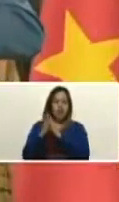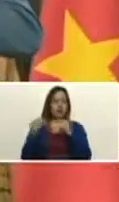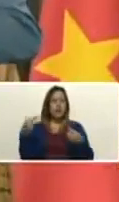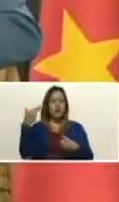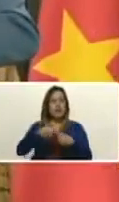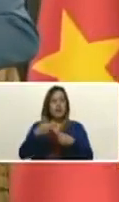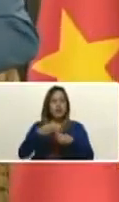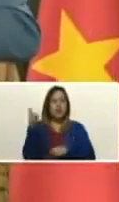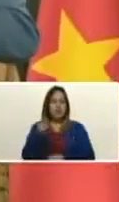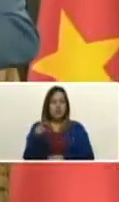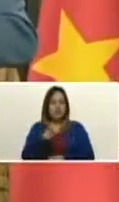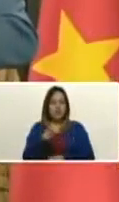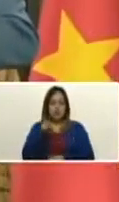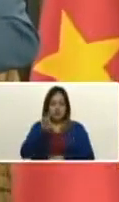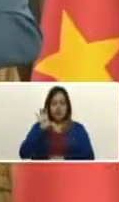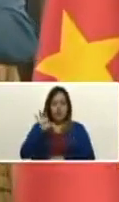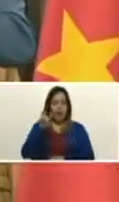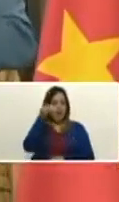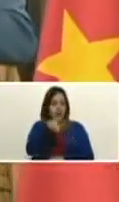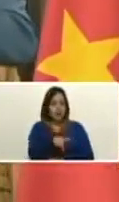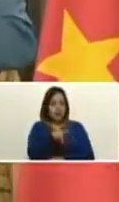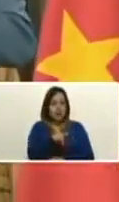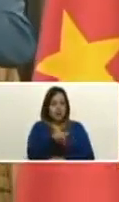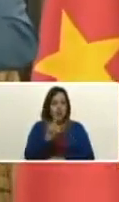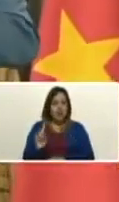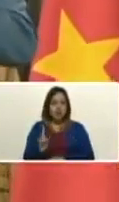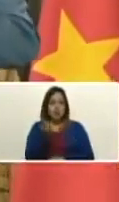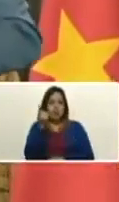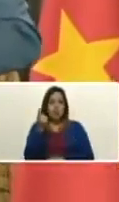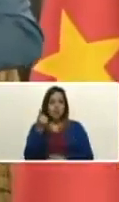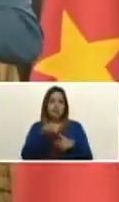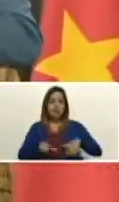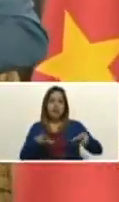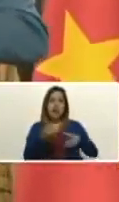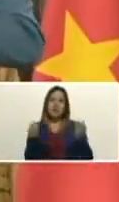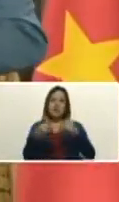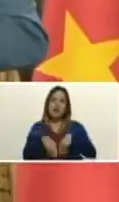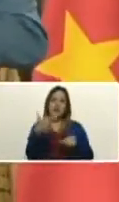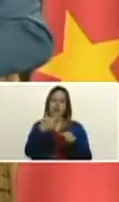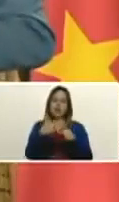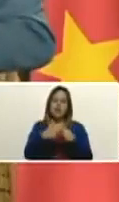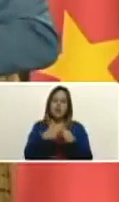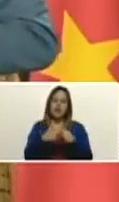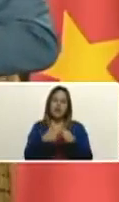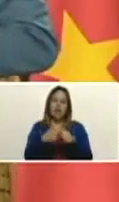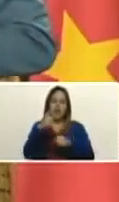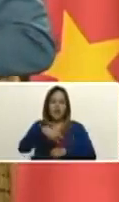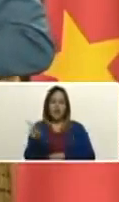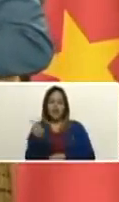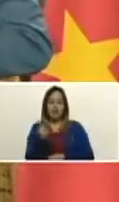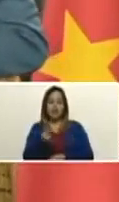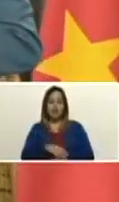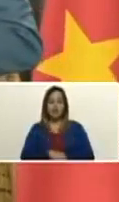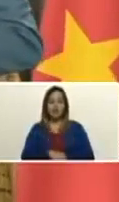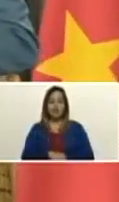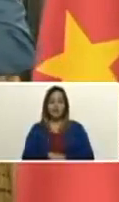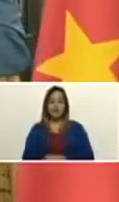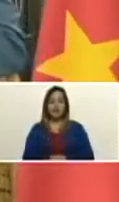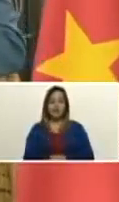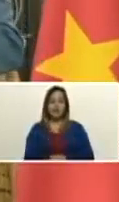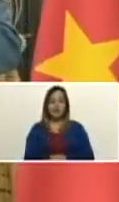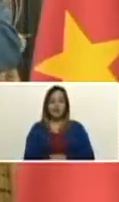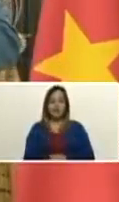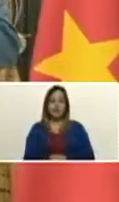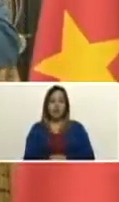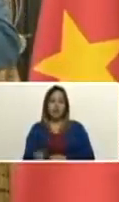que necesite Vietnam aquí en la primera reserva de petróleo del mundo, la República Bolivariana de Venezuela. Así que es una